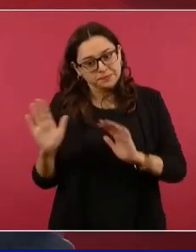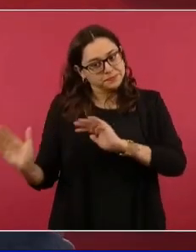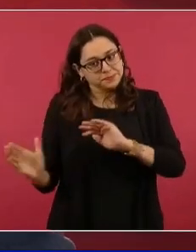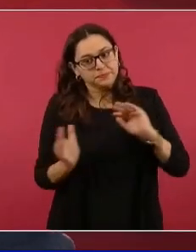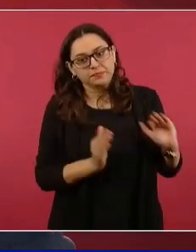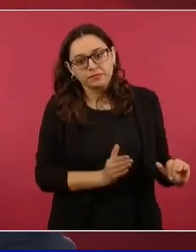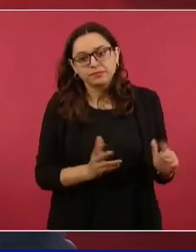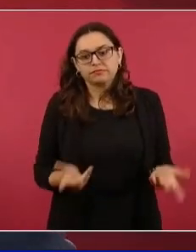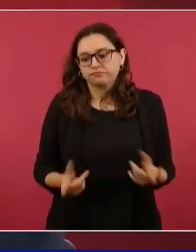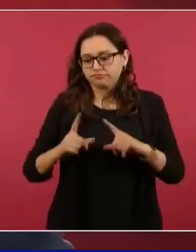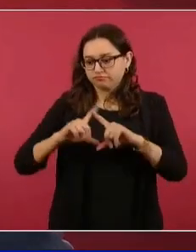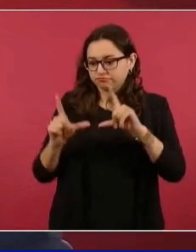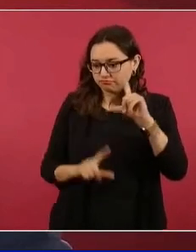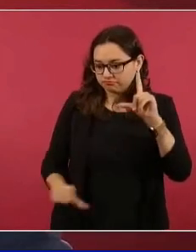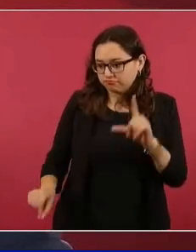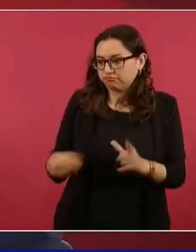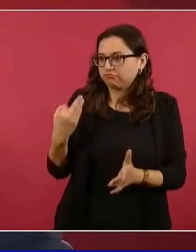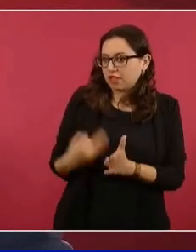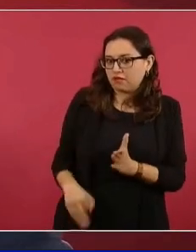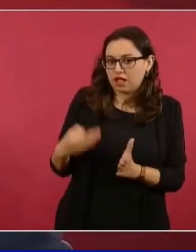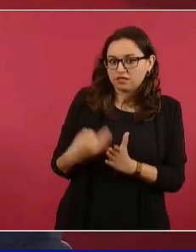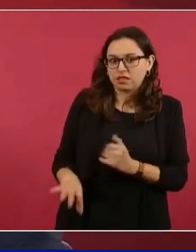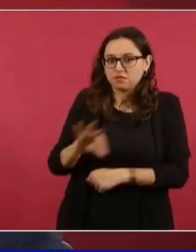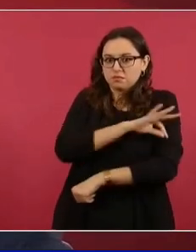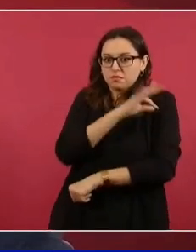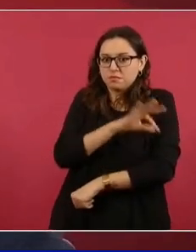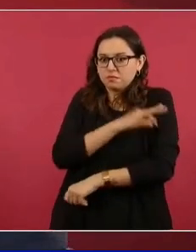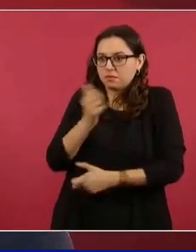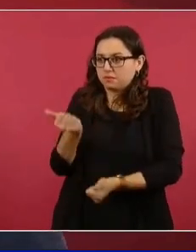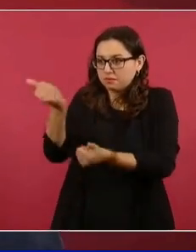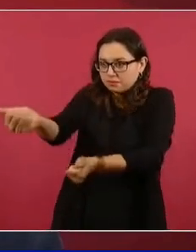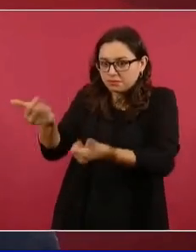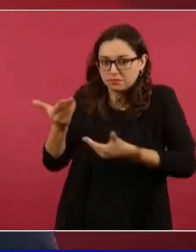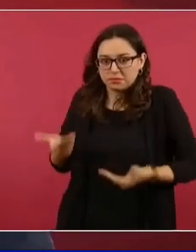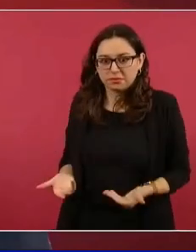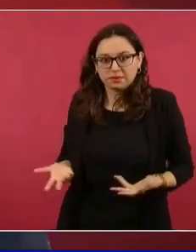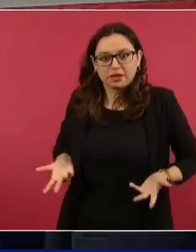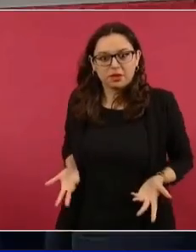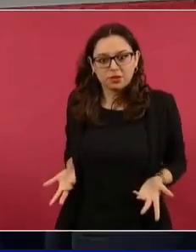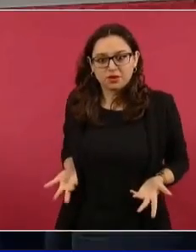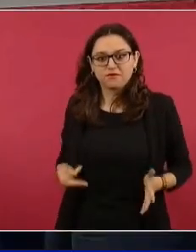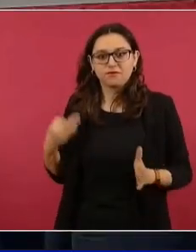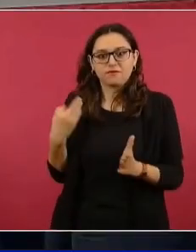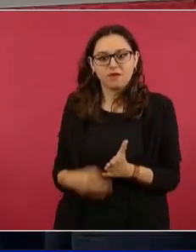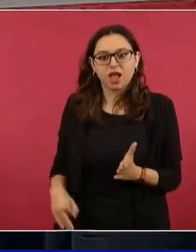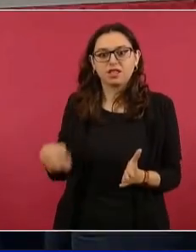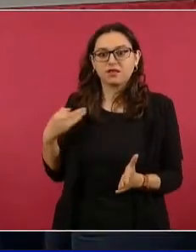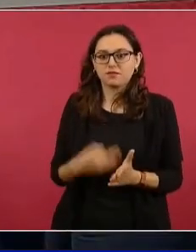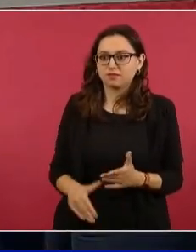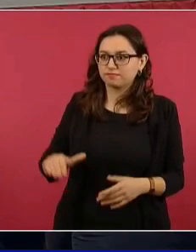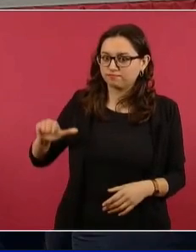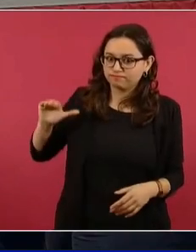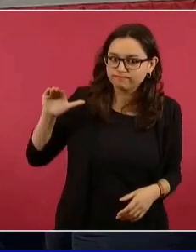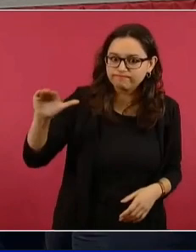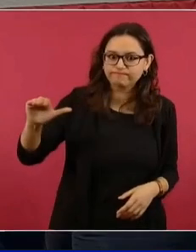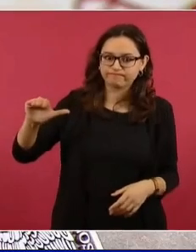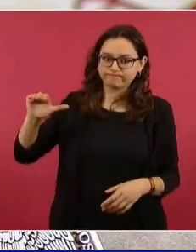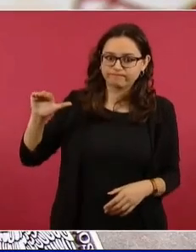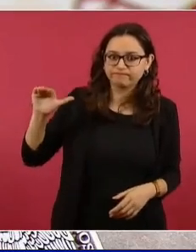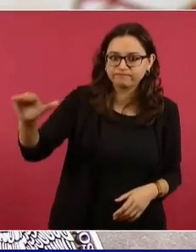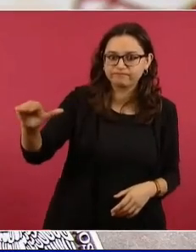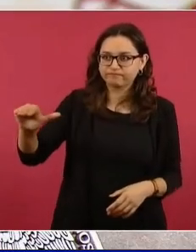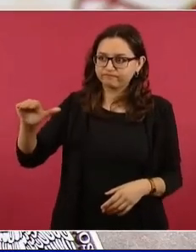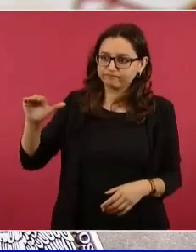y hemos sido muy también enfáticos y claros en externar que para México el acceso a vacunas ha sido